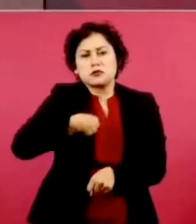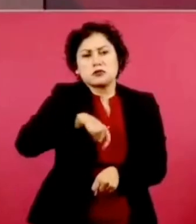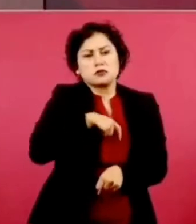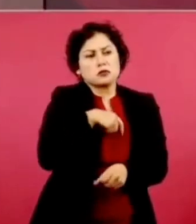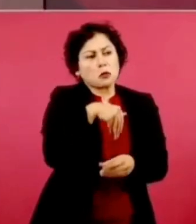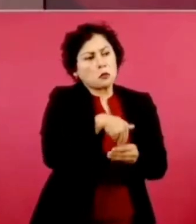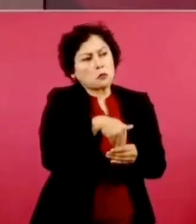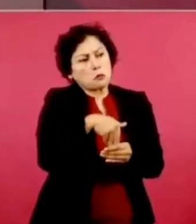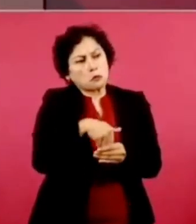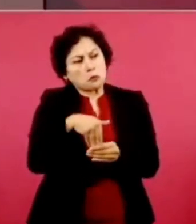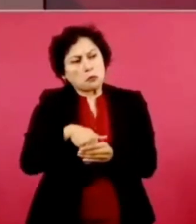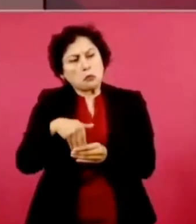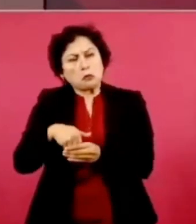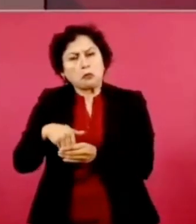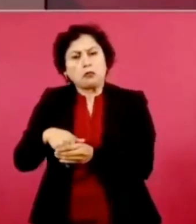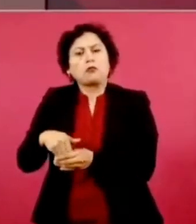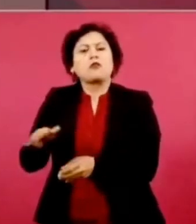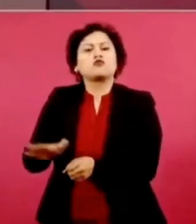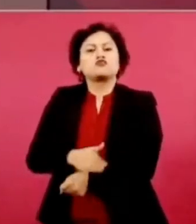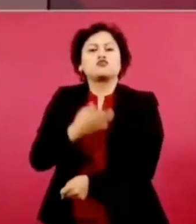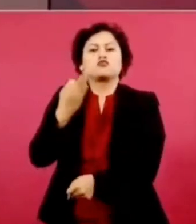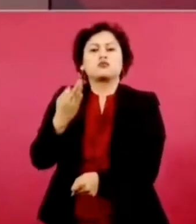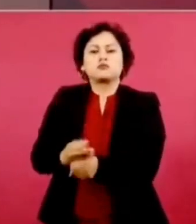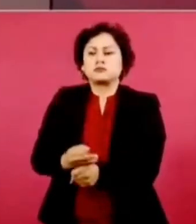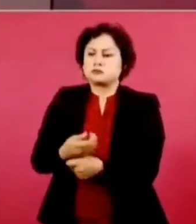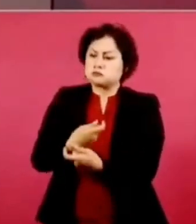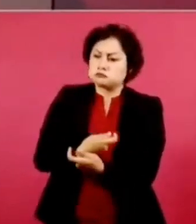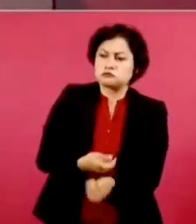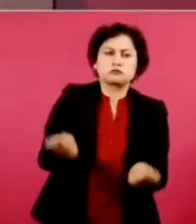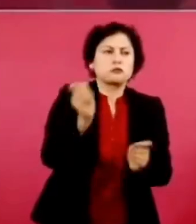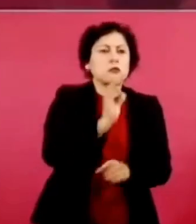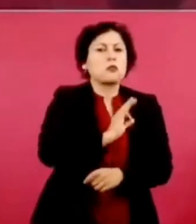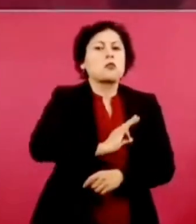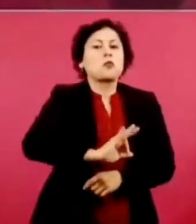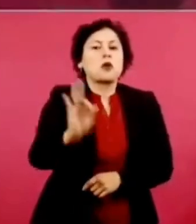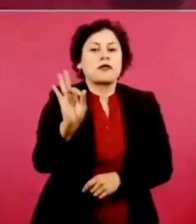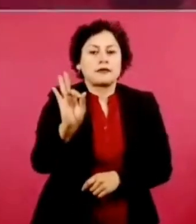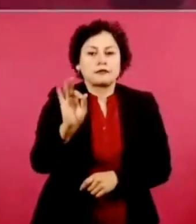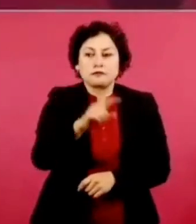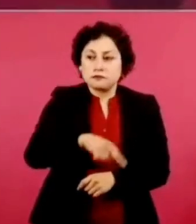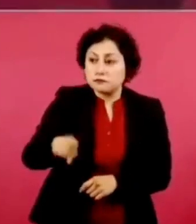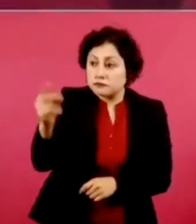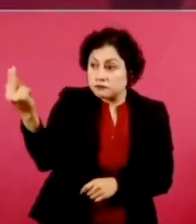y se atienden las necesidades de la gente, porque no hay corrupción. Pero